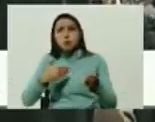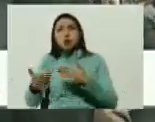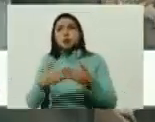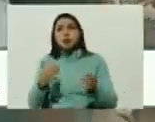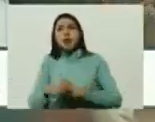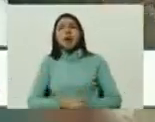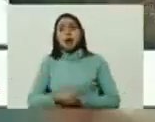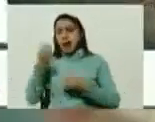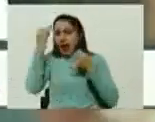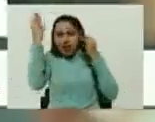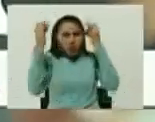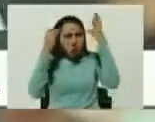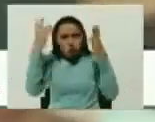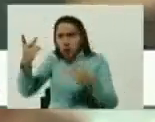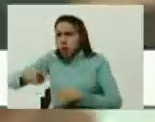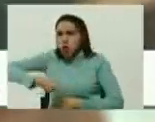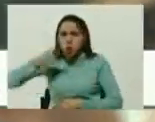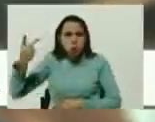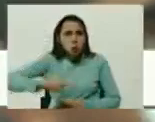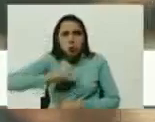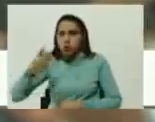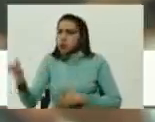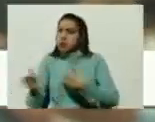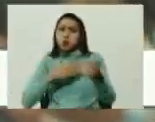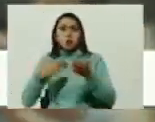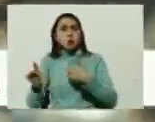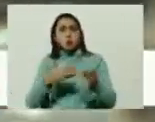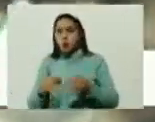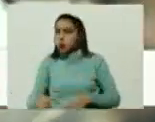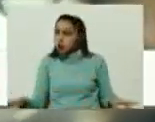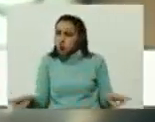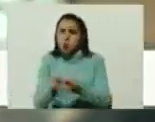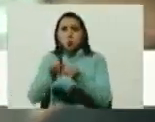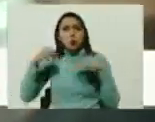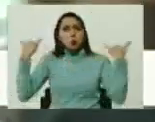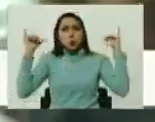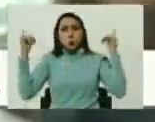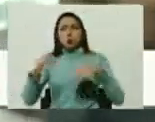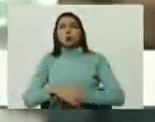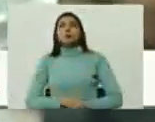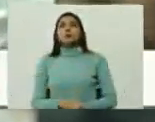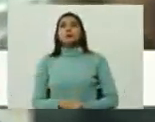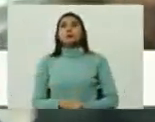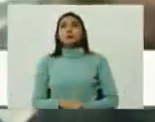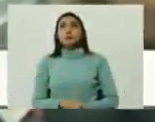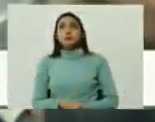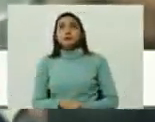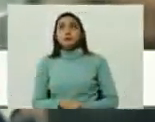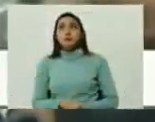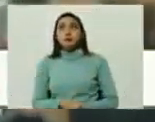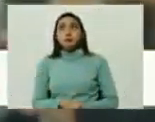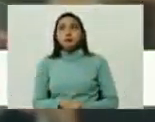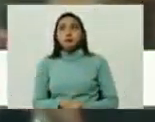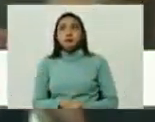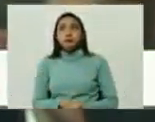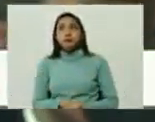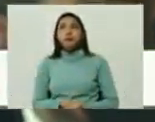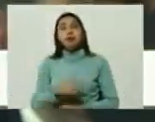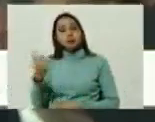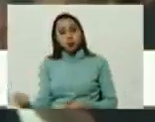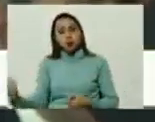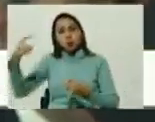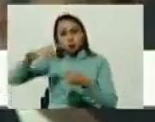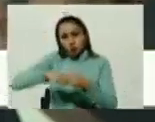de la posición política que acompañe siempre y cuando estén enmarcados dentro del